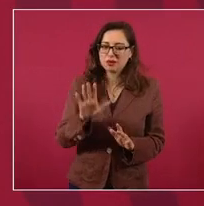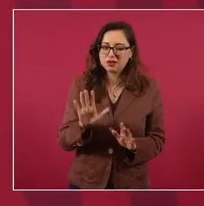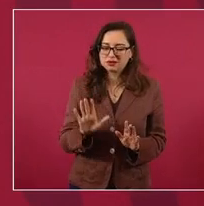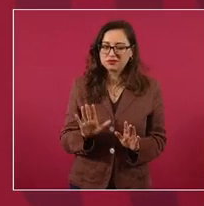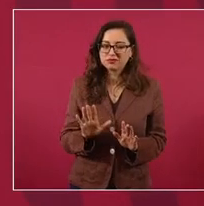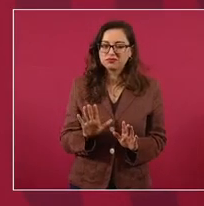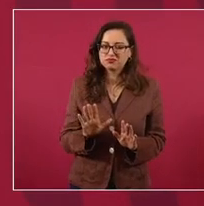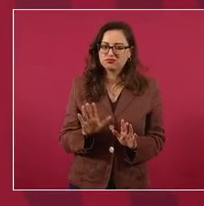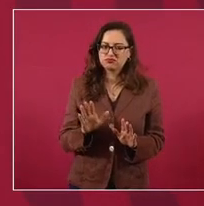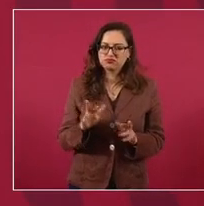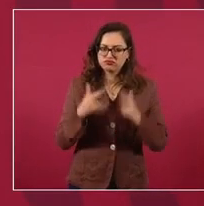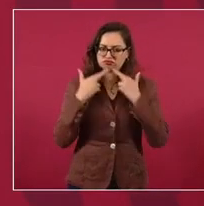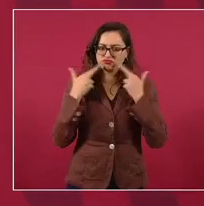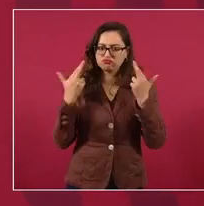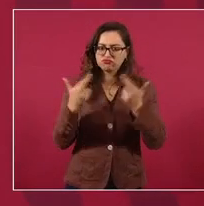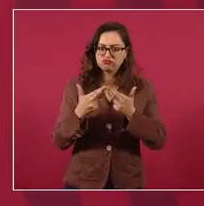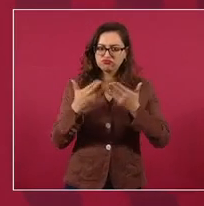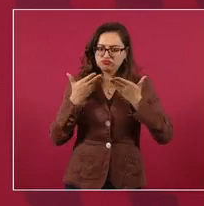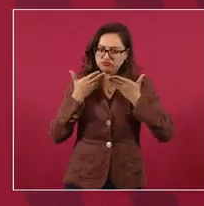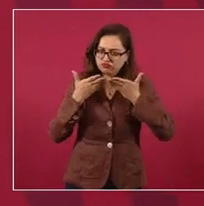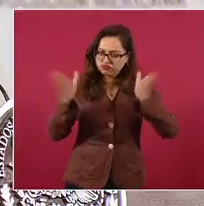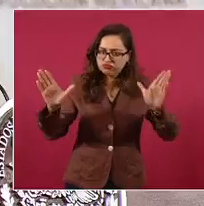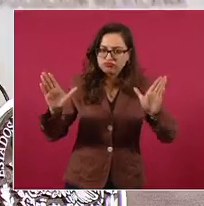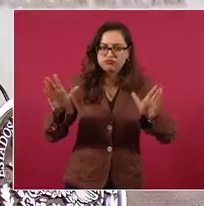abrir la reunión desde el principio.